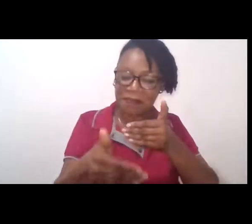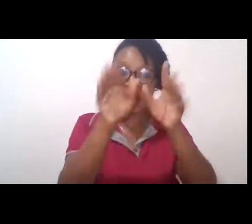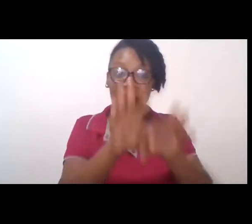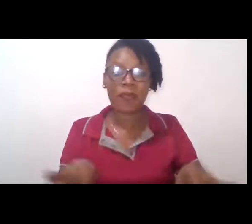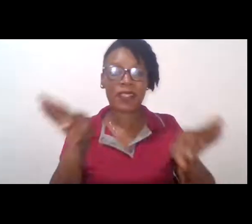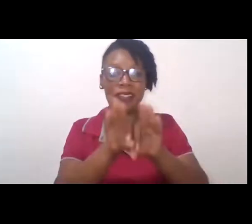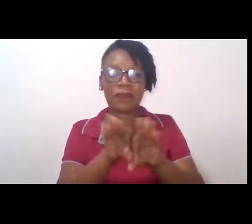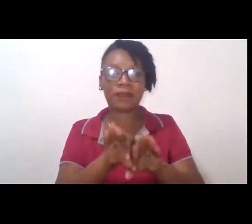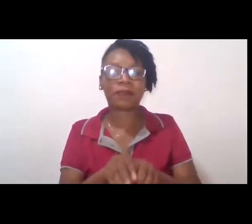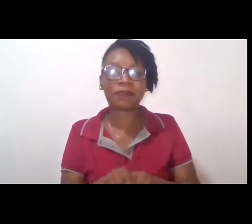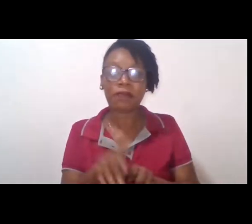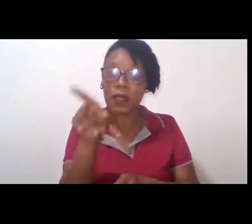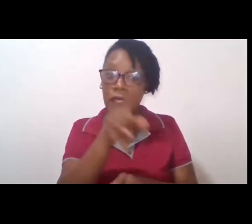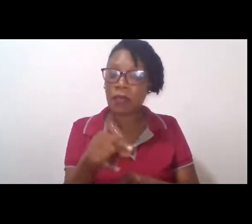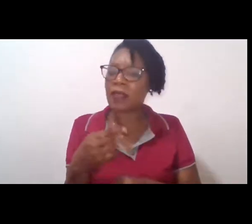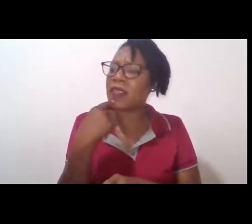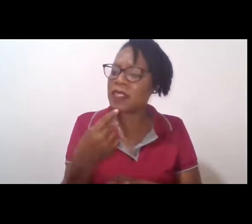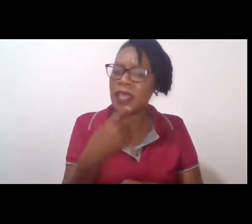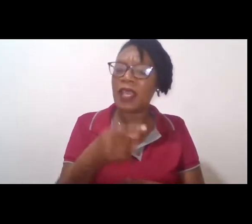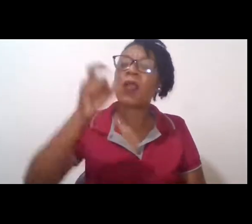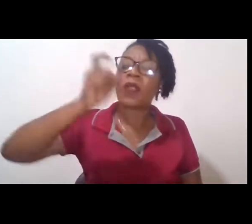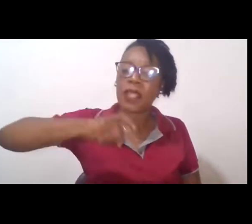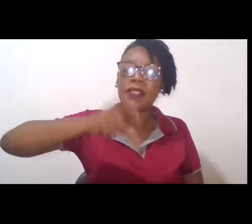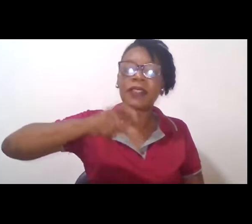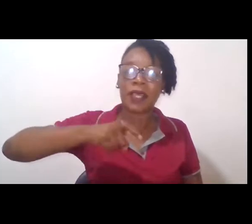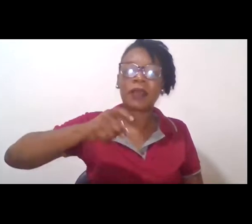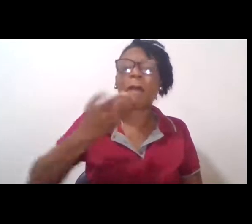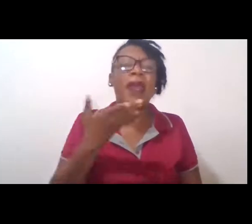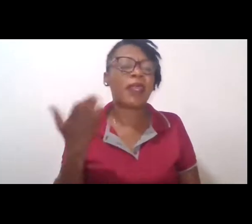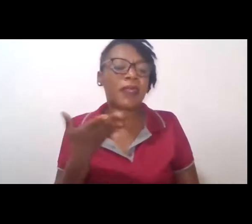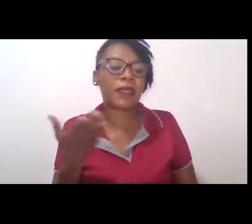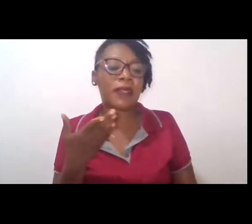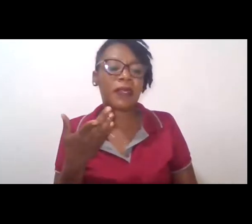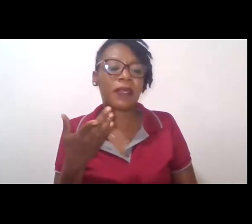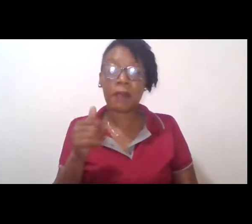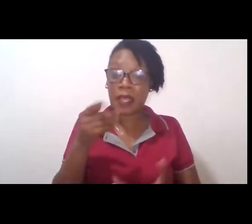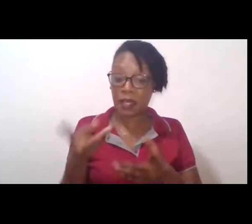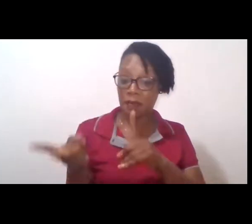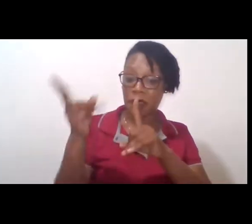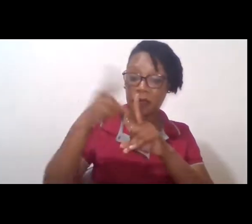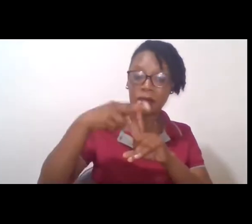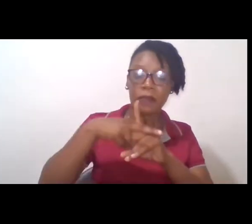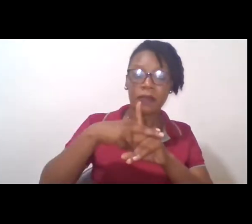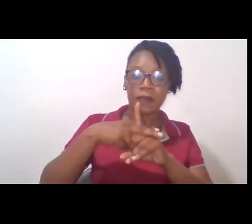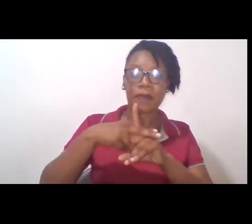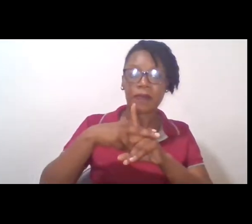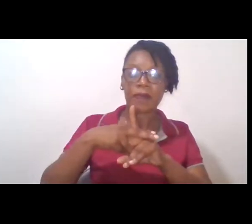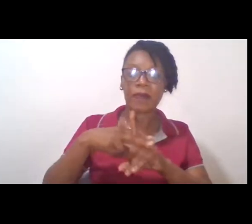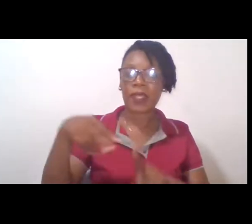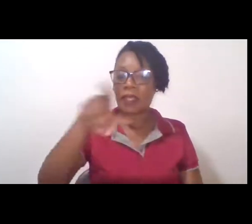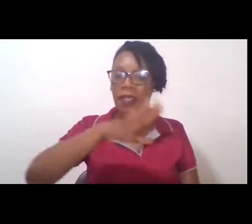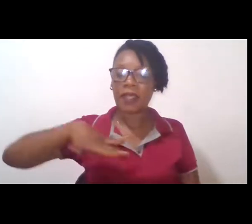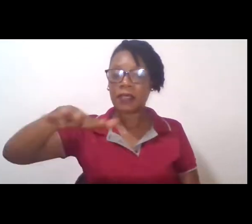importante, manifiestan lo necesario. ¿Para qué? Para la implementación de esto a nivel